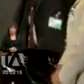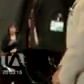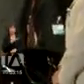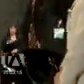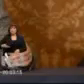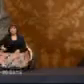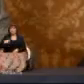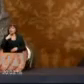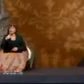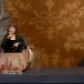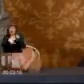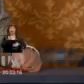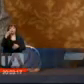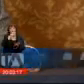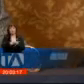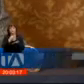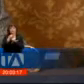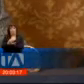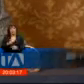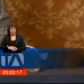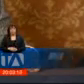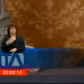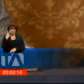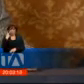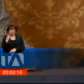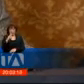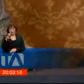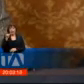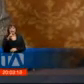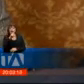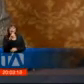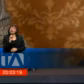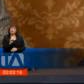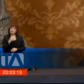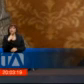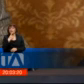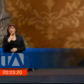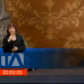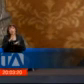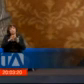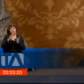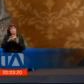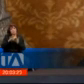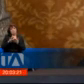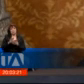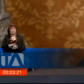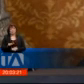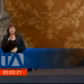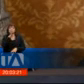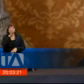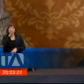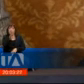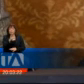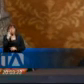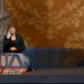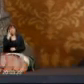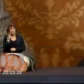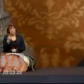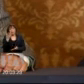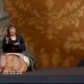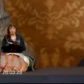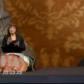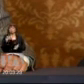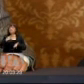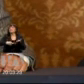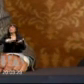los ausentes. Los dos no han venido, ¿no? Carlos Morales, que se ha disculpado. Pues se disculpan siempre, ¿no? Vamos a ver, creo que es lo que